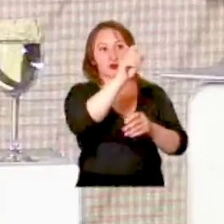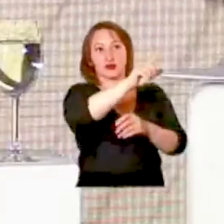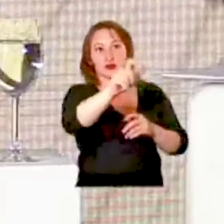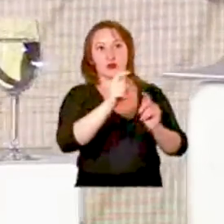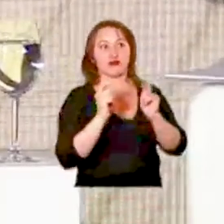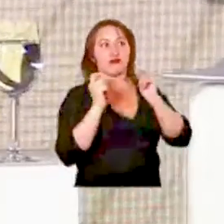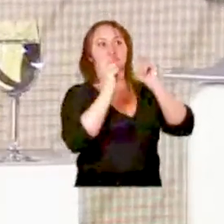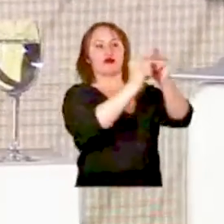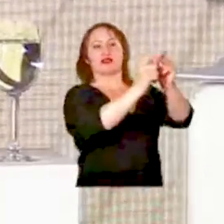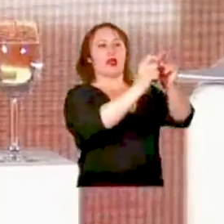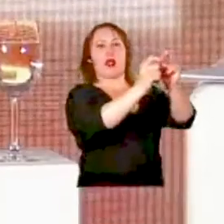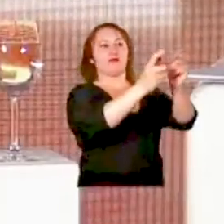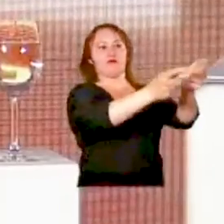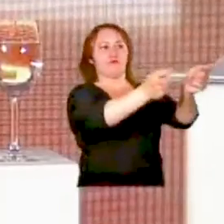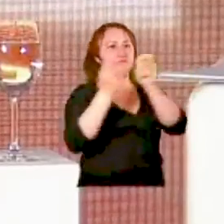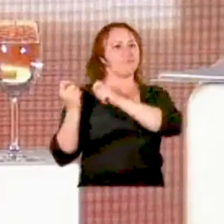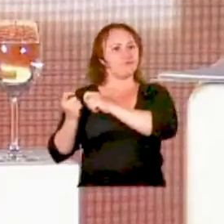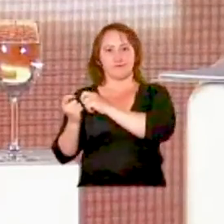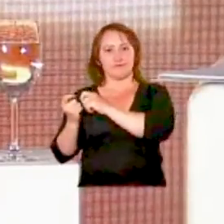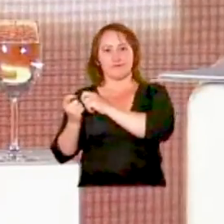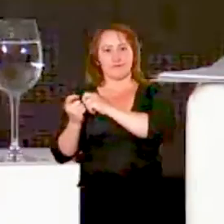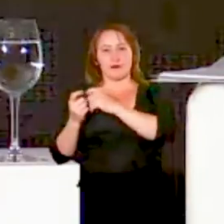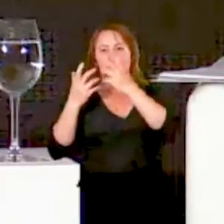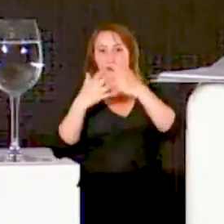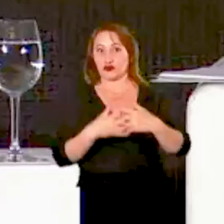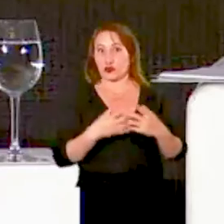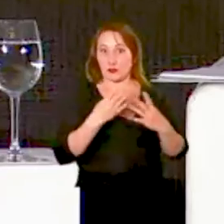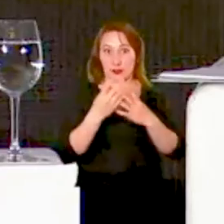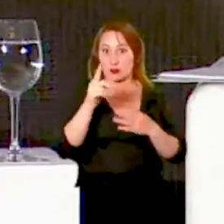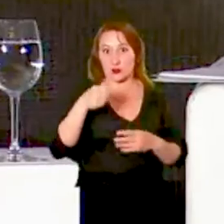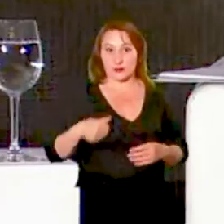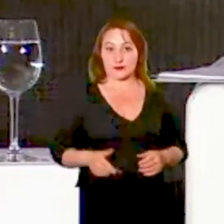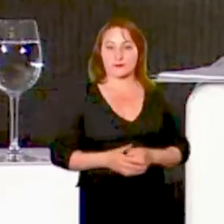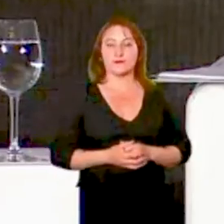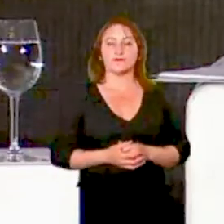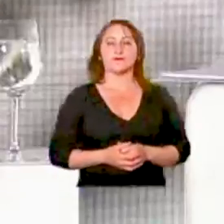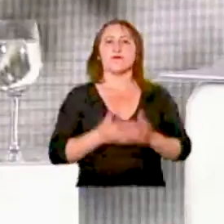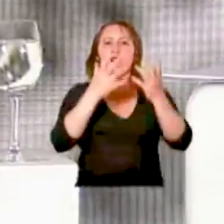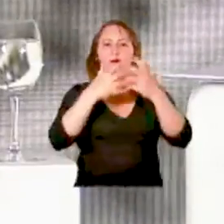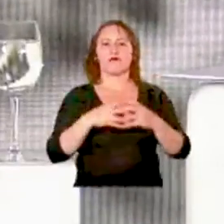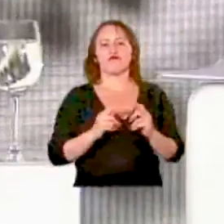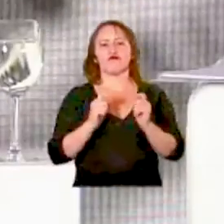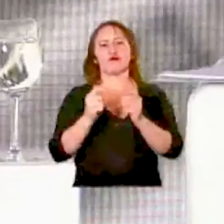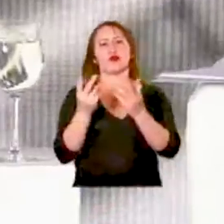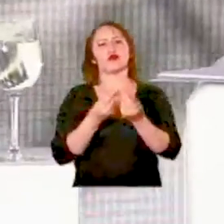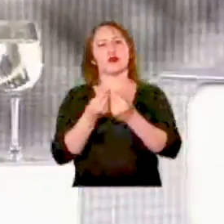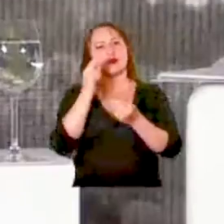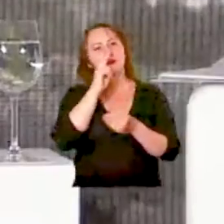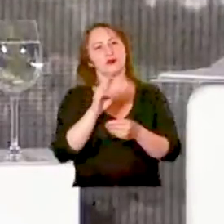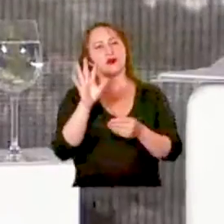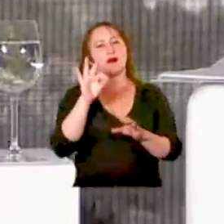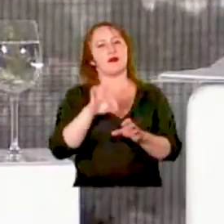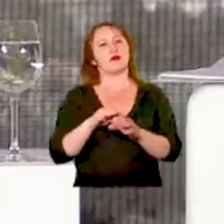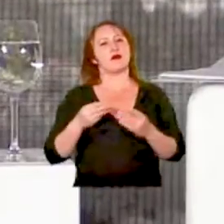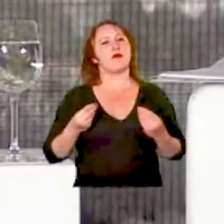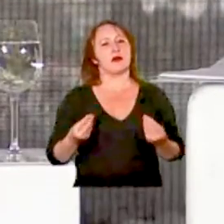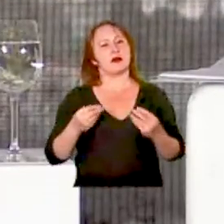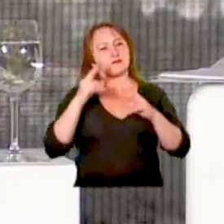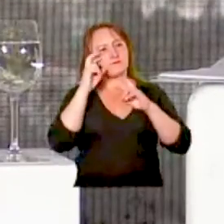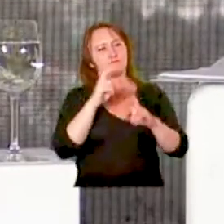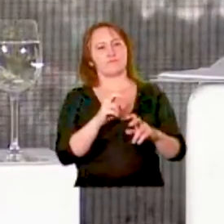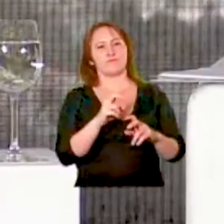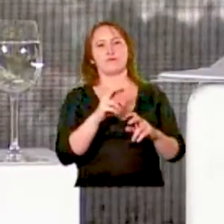popular, Consejo de Estado, que no es un funcionario penal. Le dio facultades al Consejo Nacional Electoral para estudiar